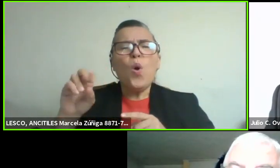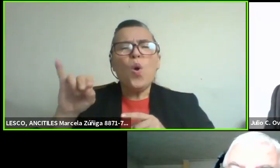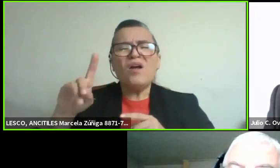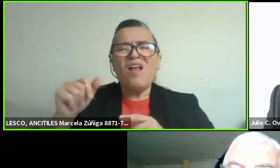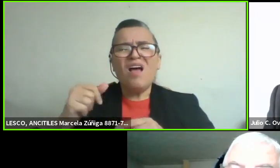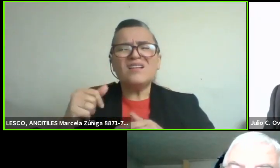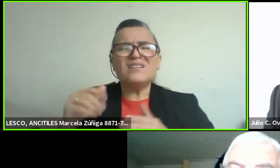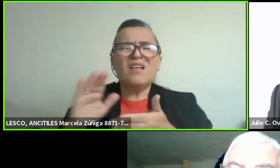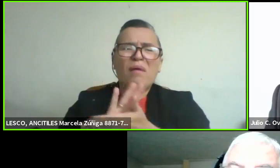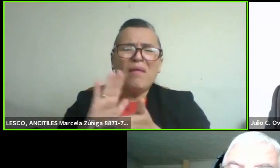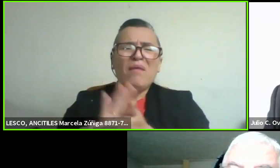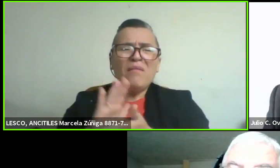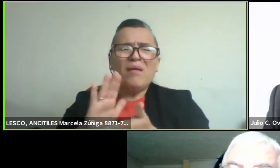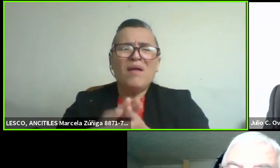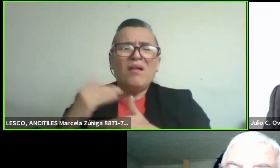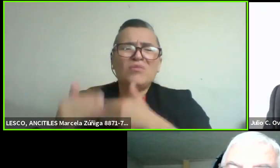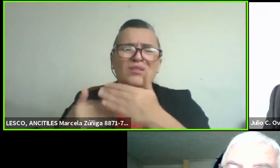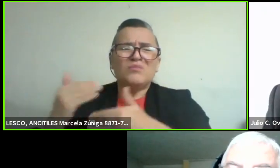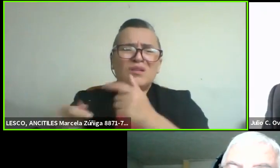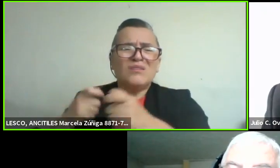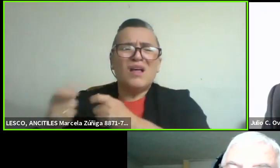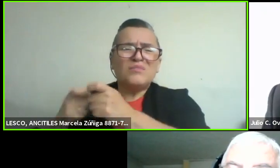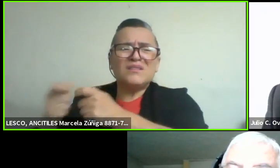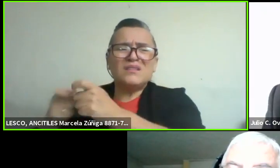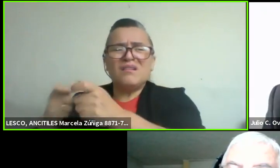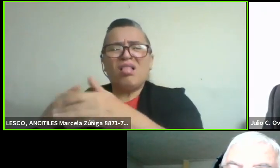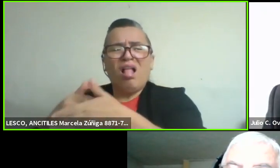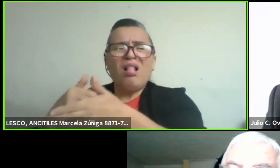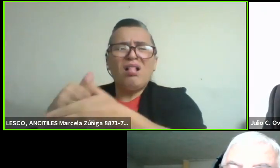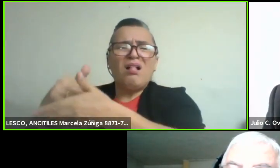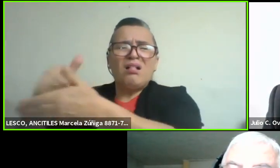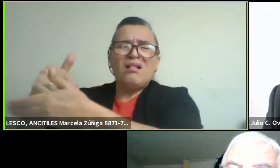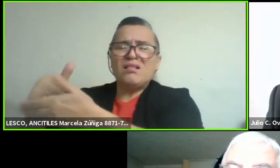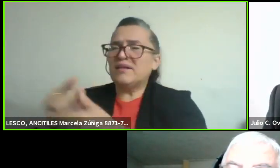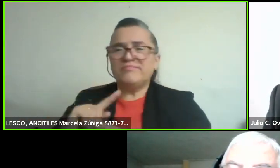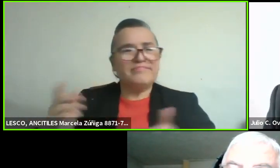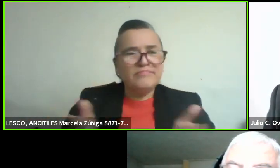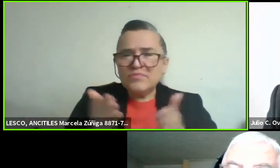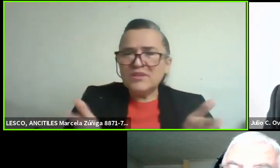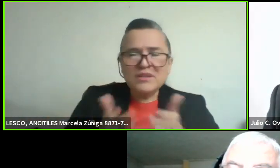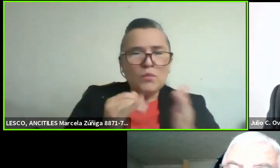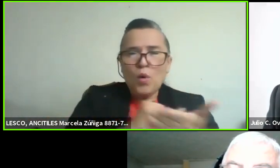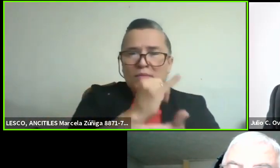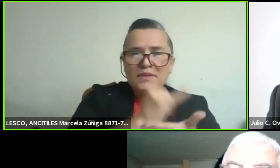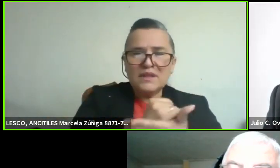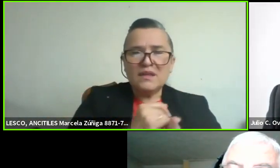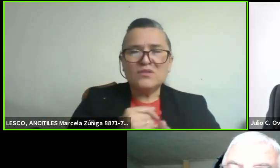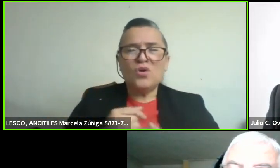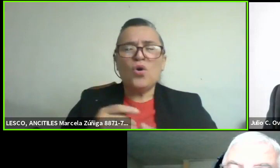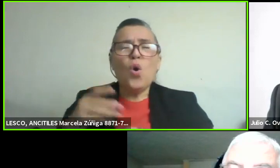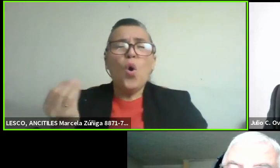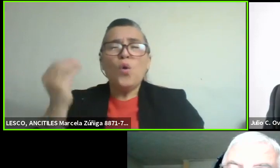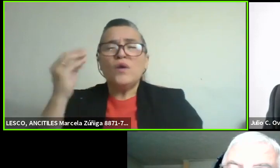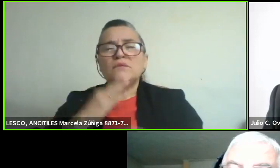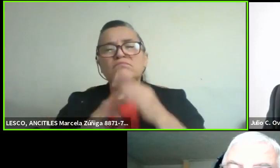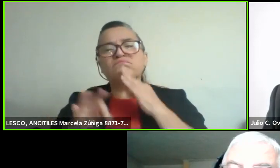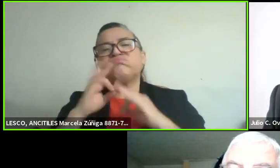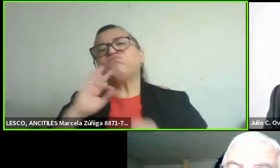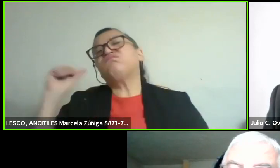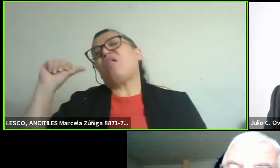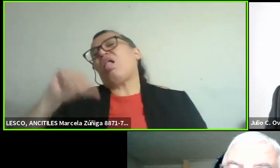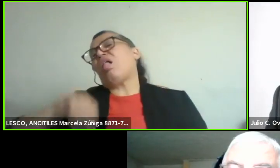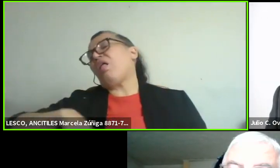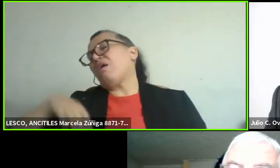enfrentar pues hay un exceso de procesos administrativos que lejos de estimular la investigación de los jóvenes terminan decepcionando los esto curación